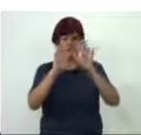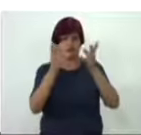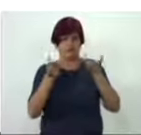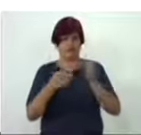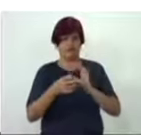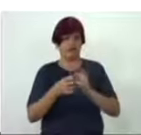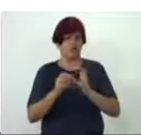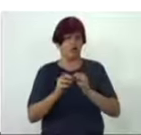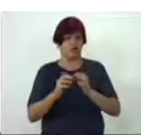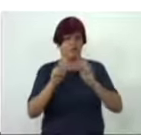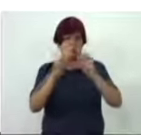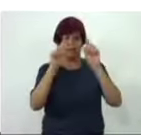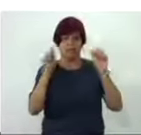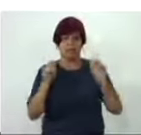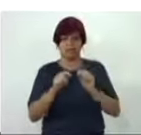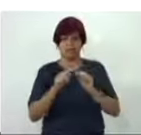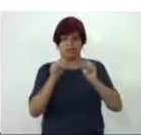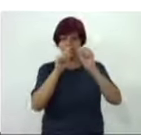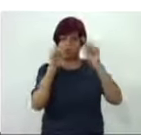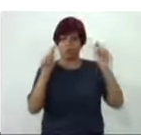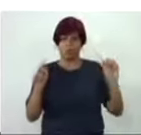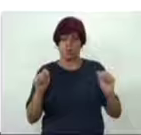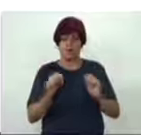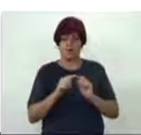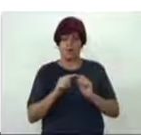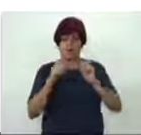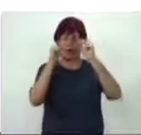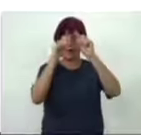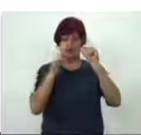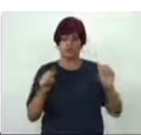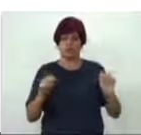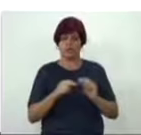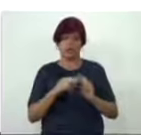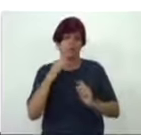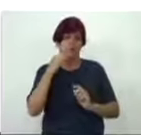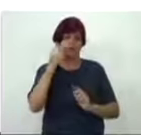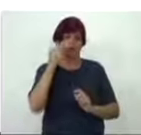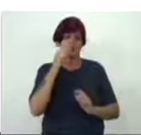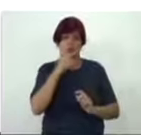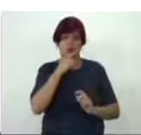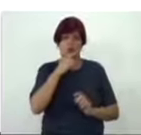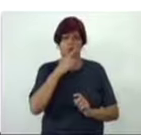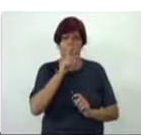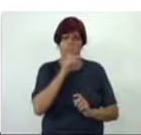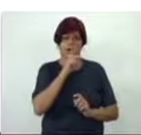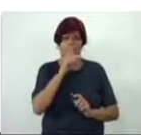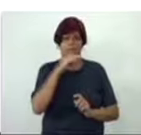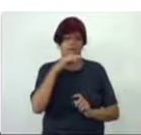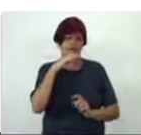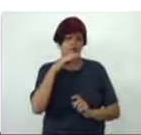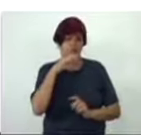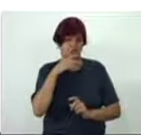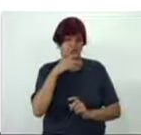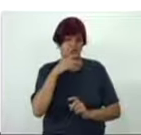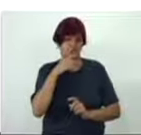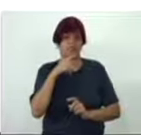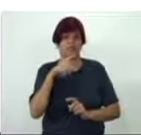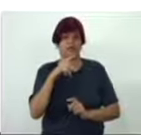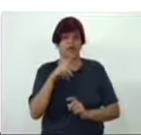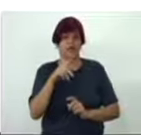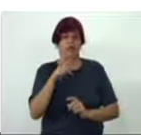geométricas, círculos, cuadrados y triángulos de colores rojo, amarillo y azul. En este caso